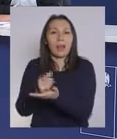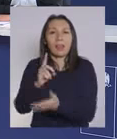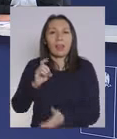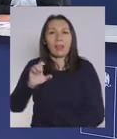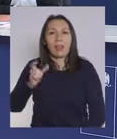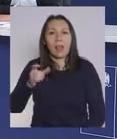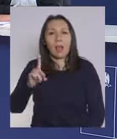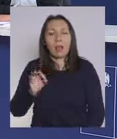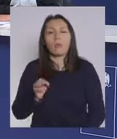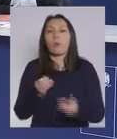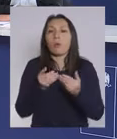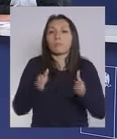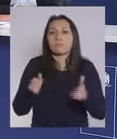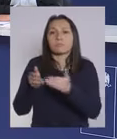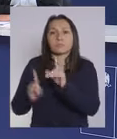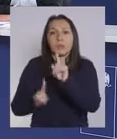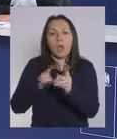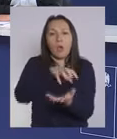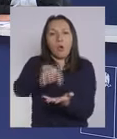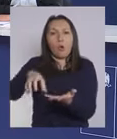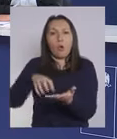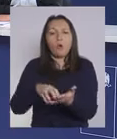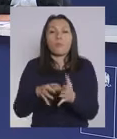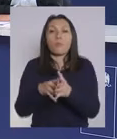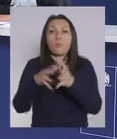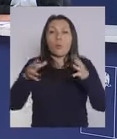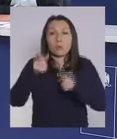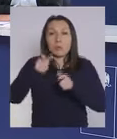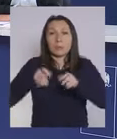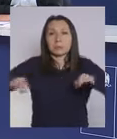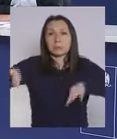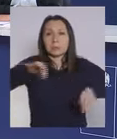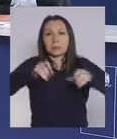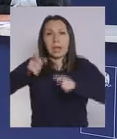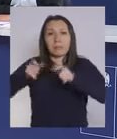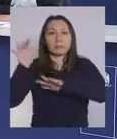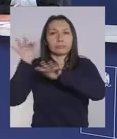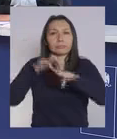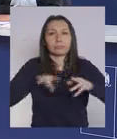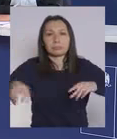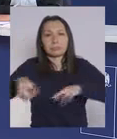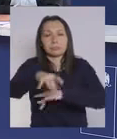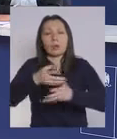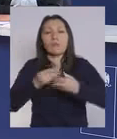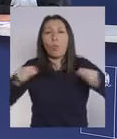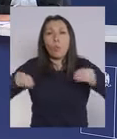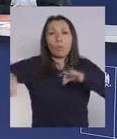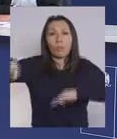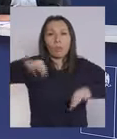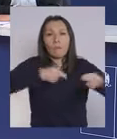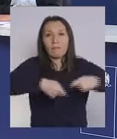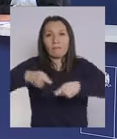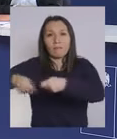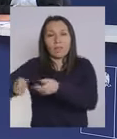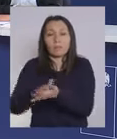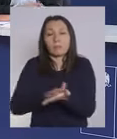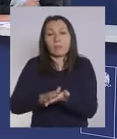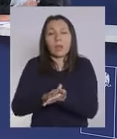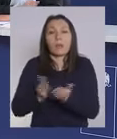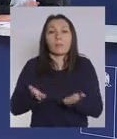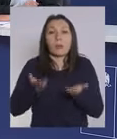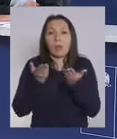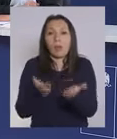criterios, por ejemplo, de desconfinamiento para las comunas con alta población flotante y con gran parte de comercio ambulante, como por ejemplo